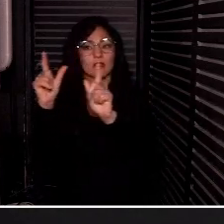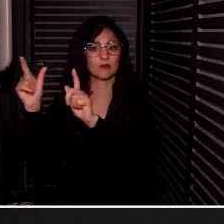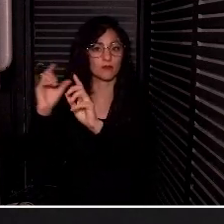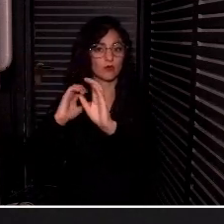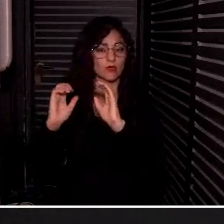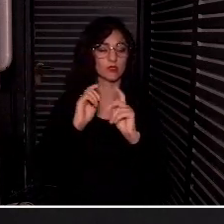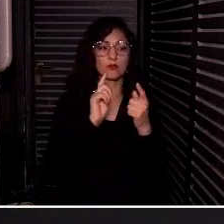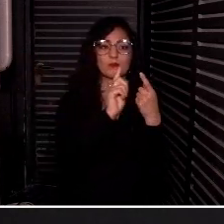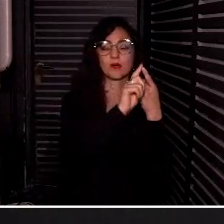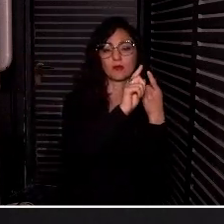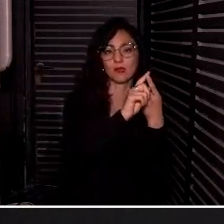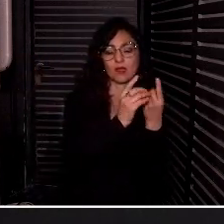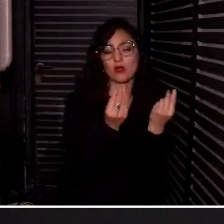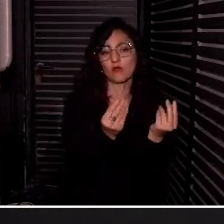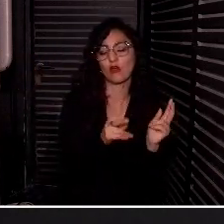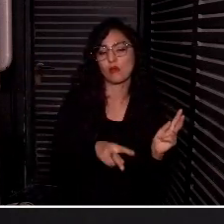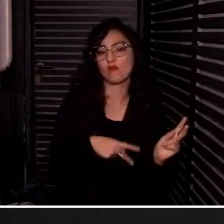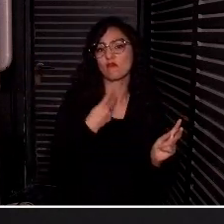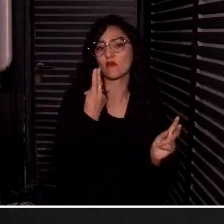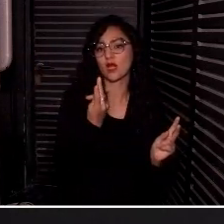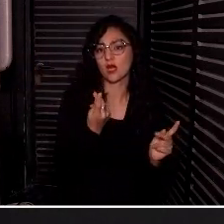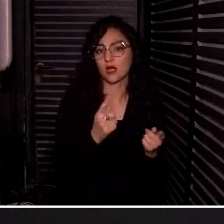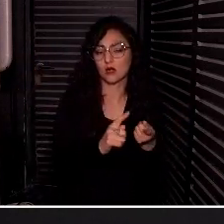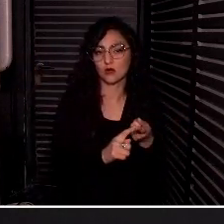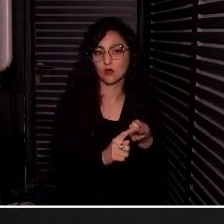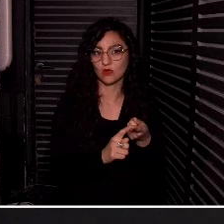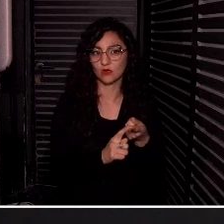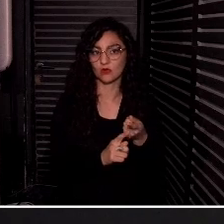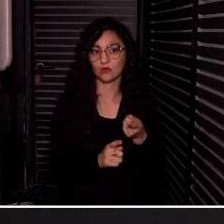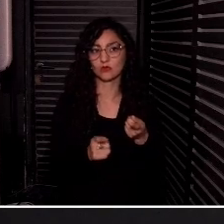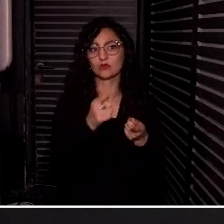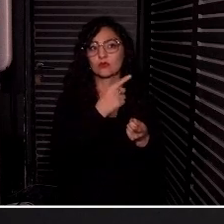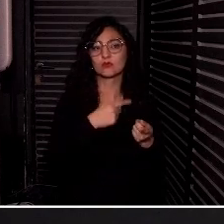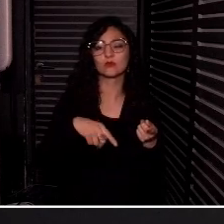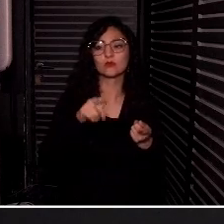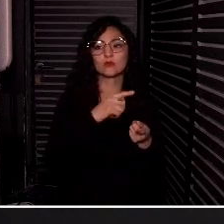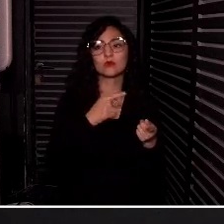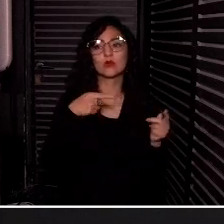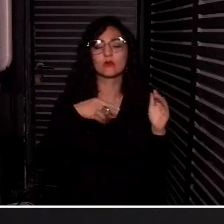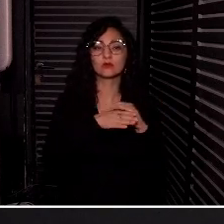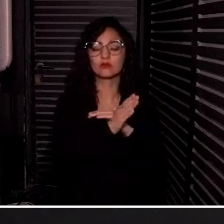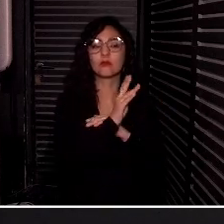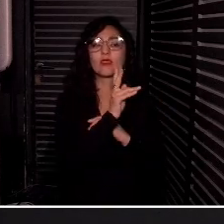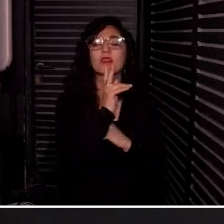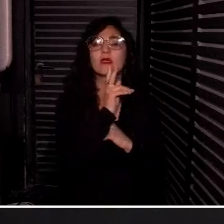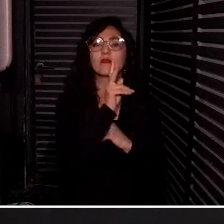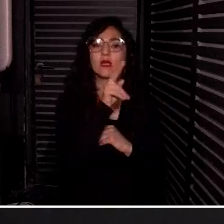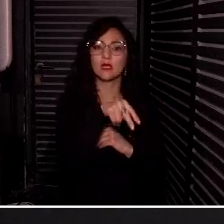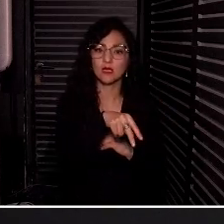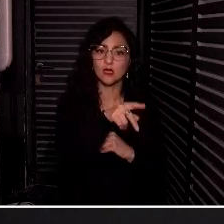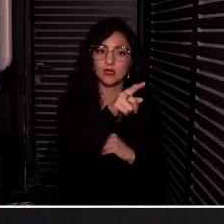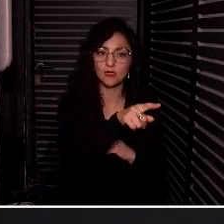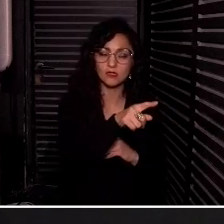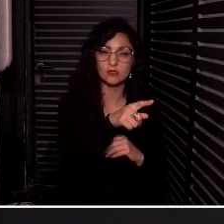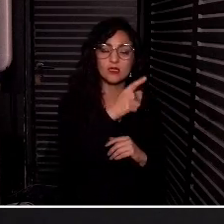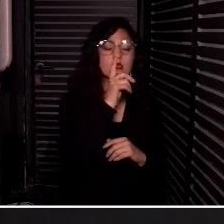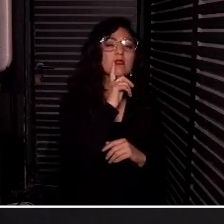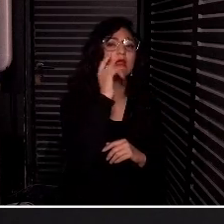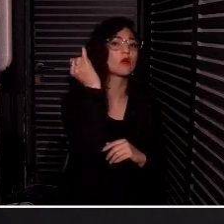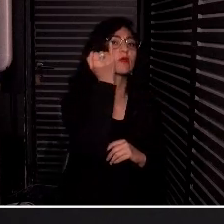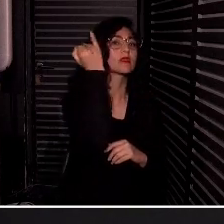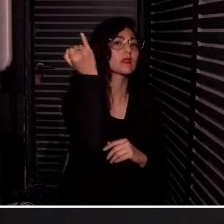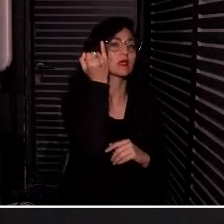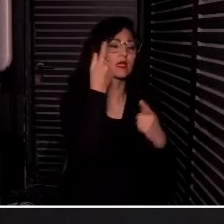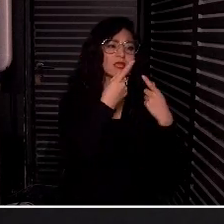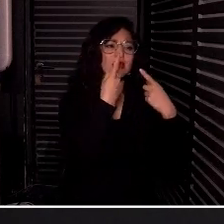primero hay una cosa que es como un valor nosotros t cuando los que han pasado por tvn o entra tn pluralismo e Independencia eso